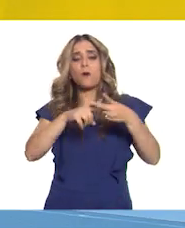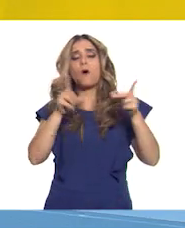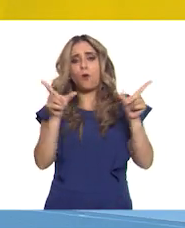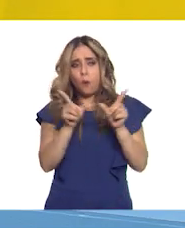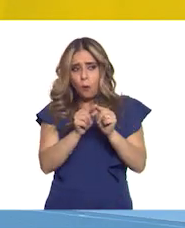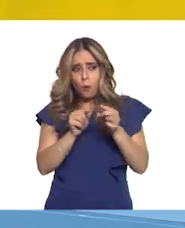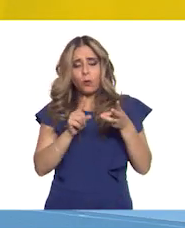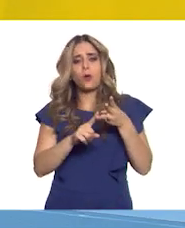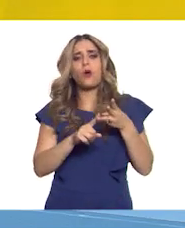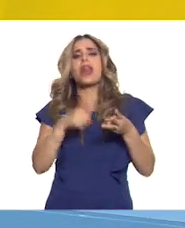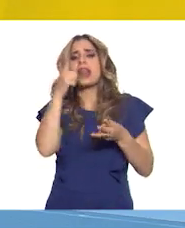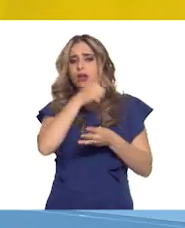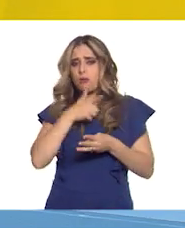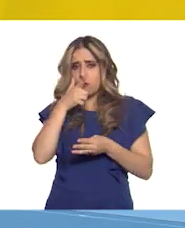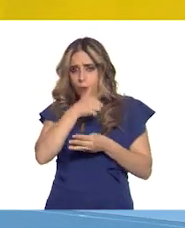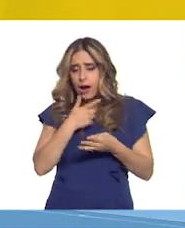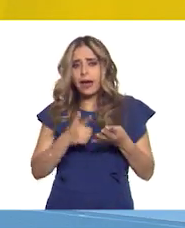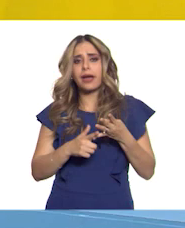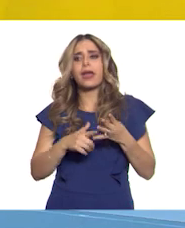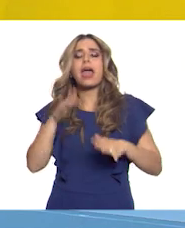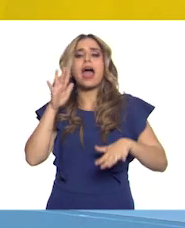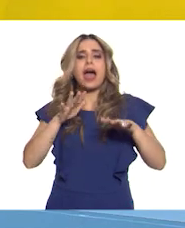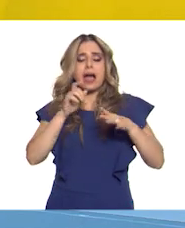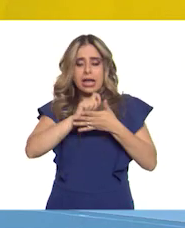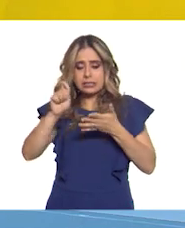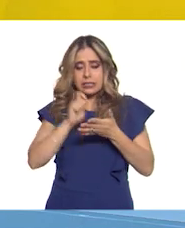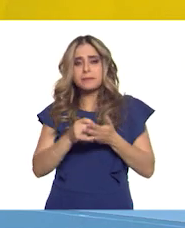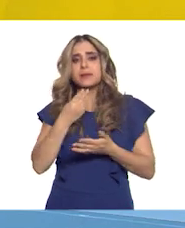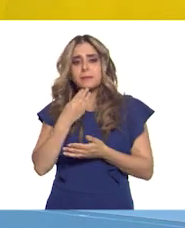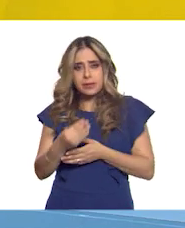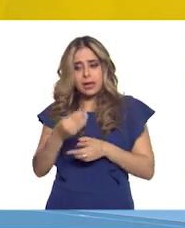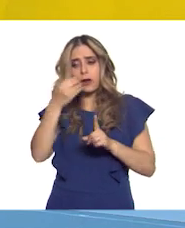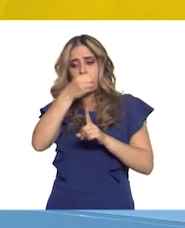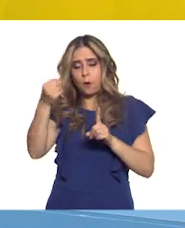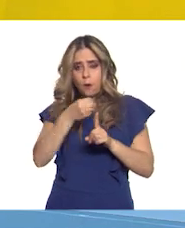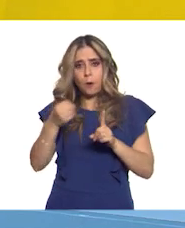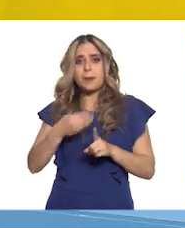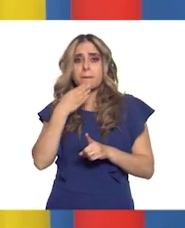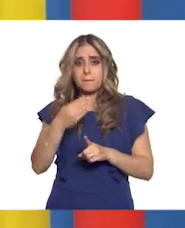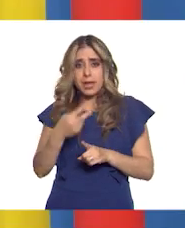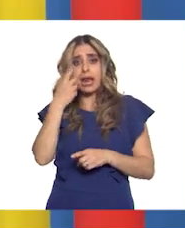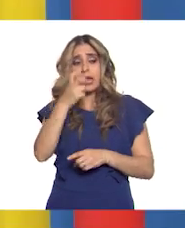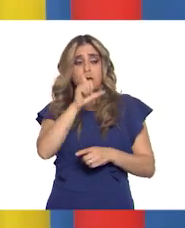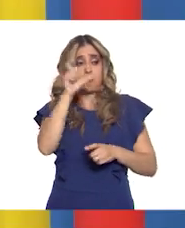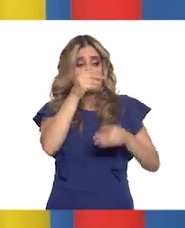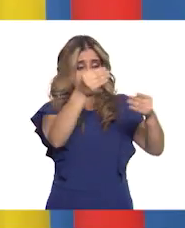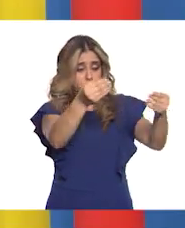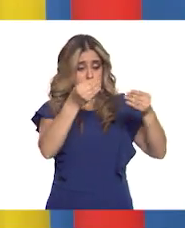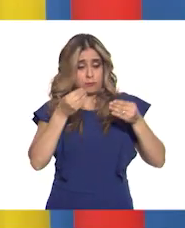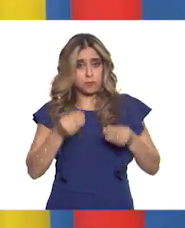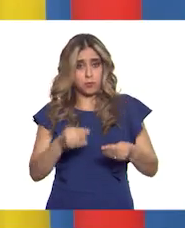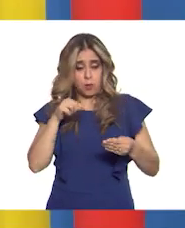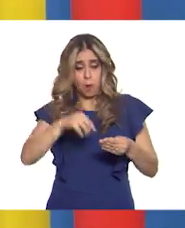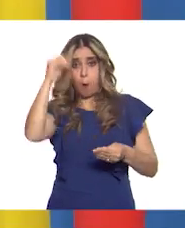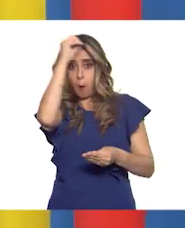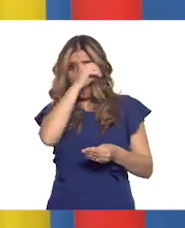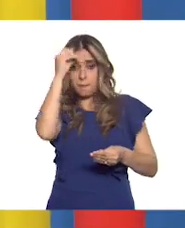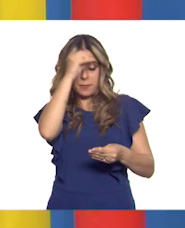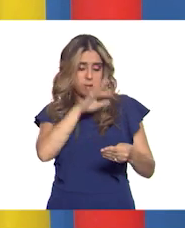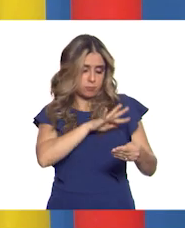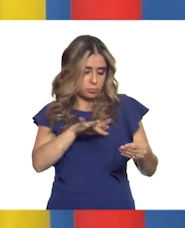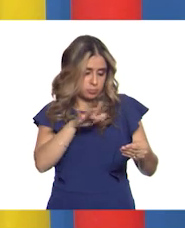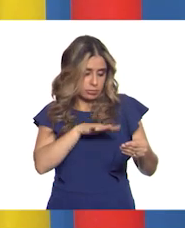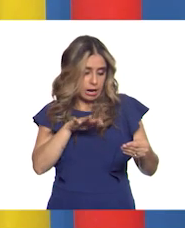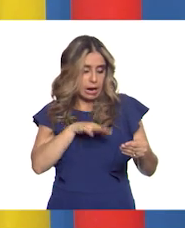lenguaje. Muchas incluso avisan que revisarán las misivas antes de su publicación. Así es, Gaby. Por eso es importante